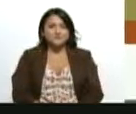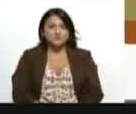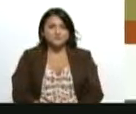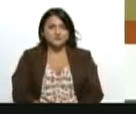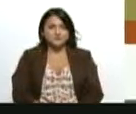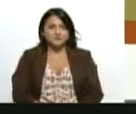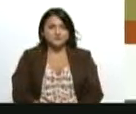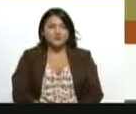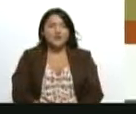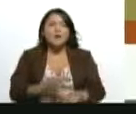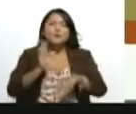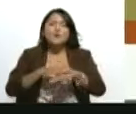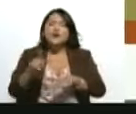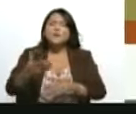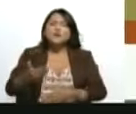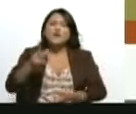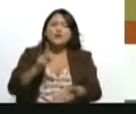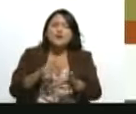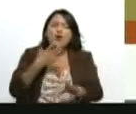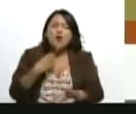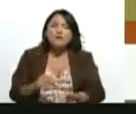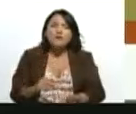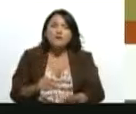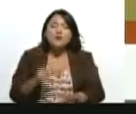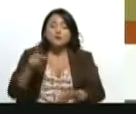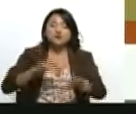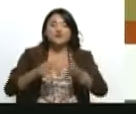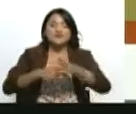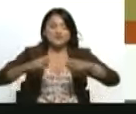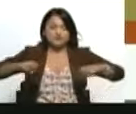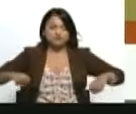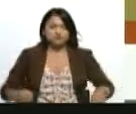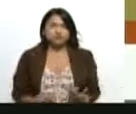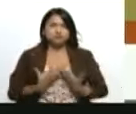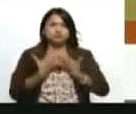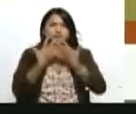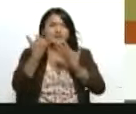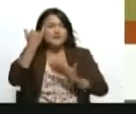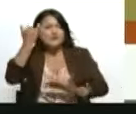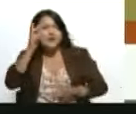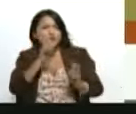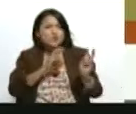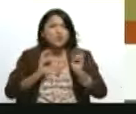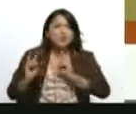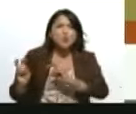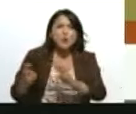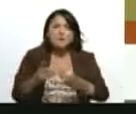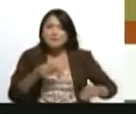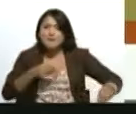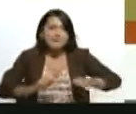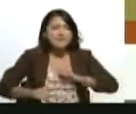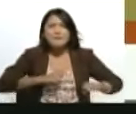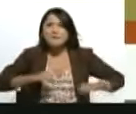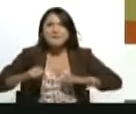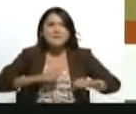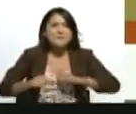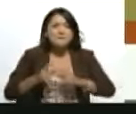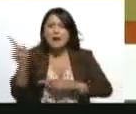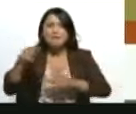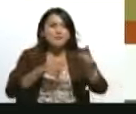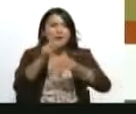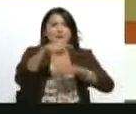¿Por qué? Porque la juventud es energía, son ideas nuevas, es dinamismo.